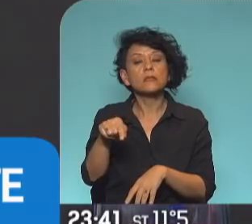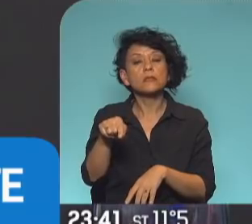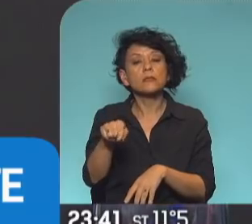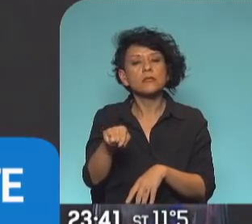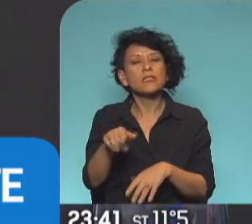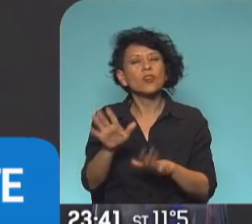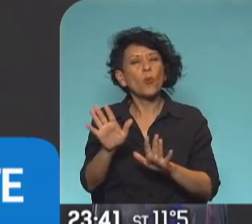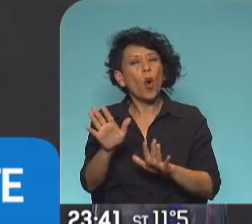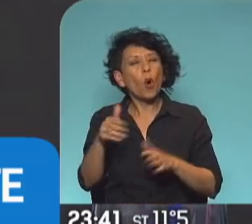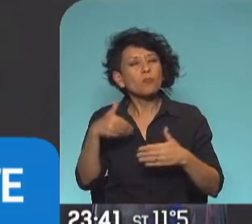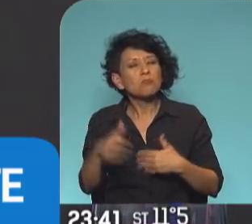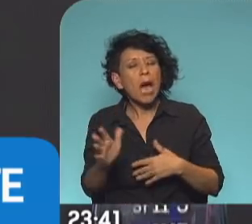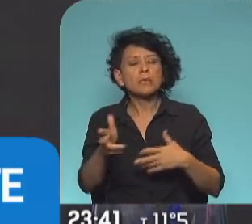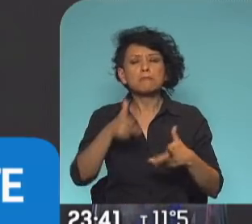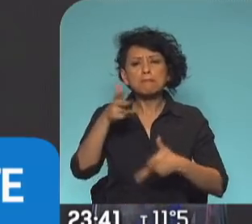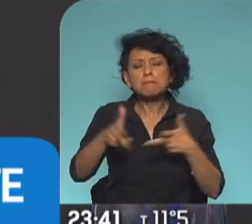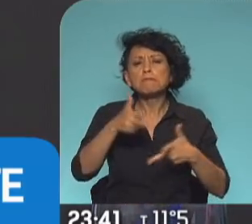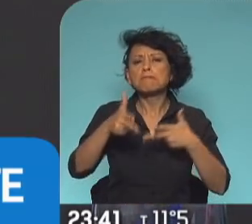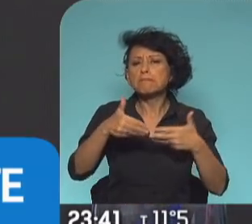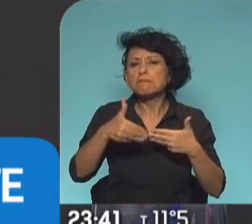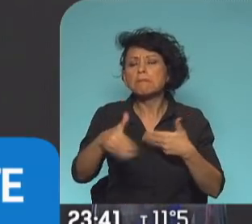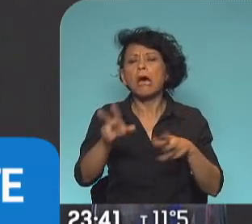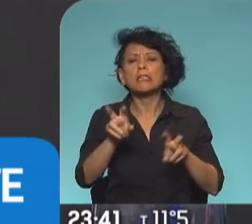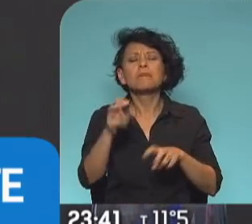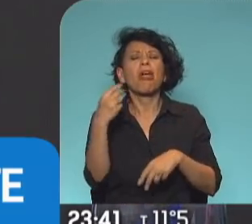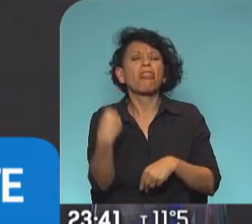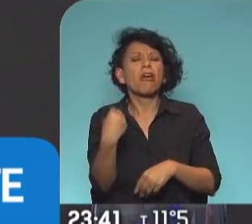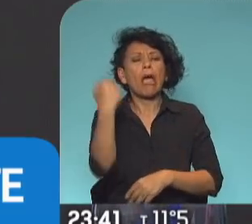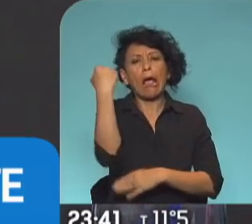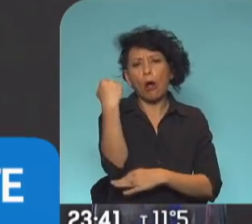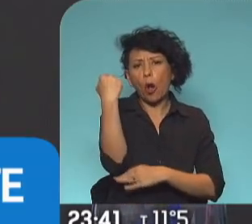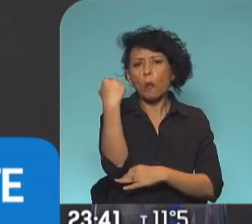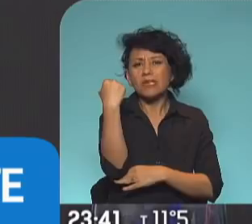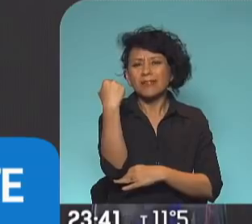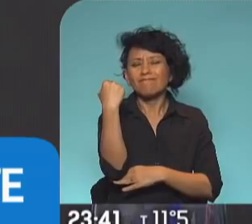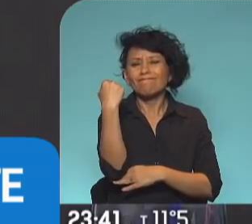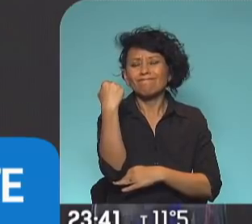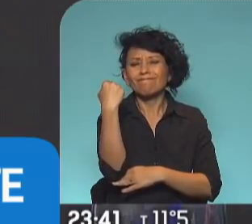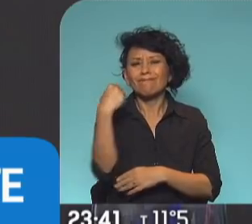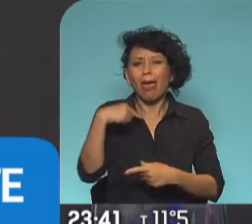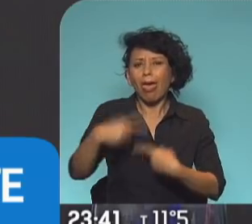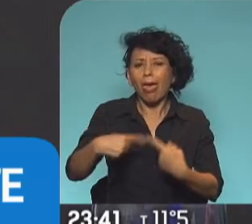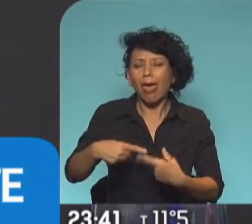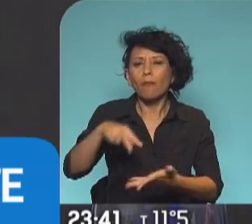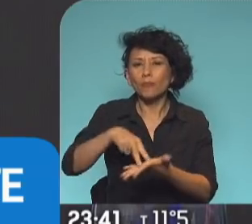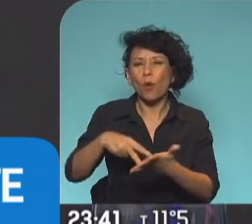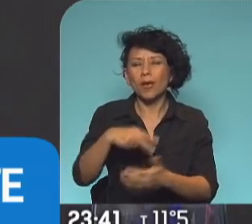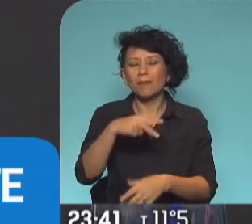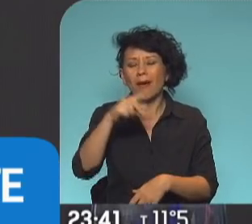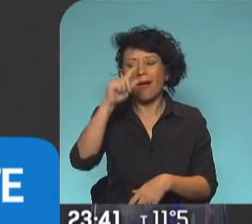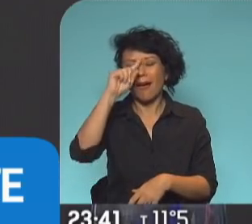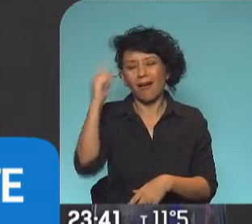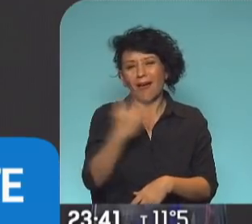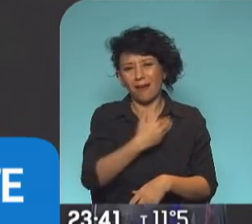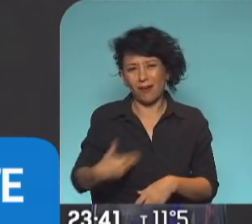hubo como una fluidez en que el tema económico es lo que claramente afecta a la nación y en ese